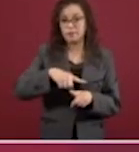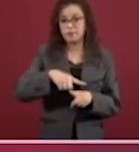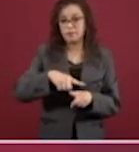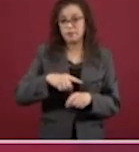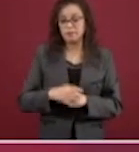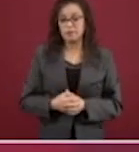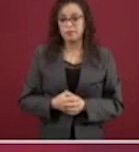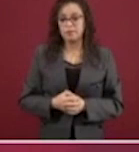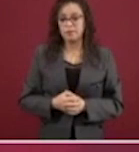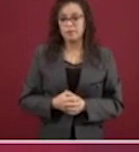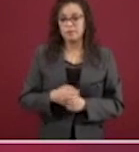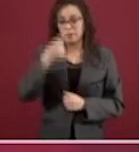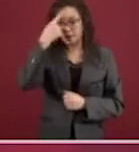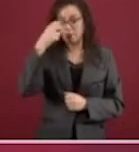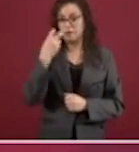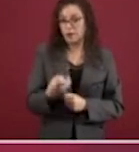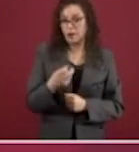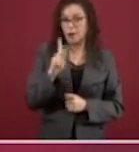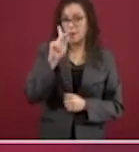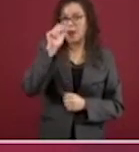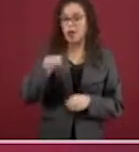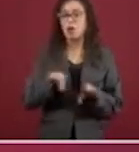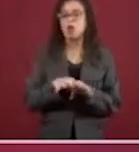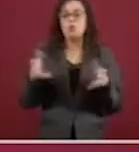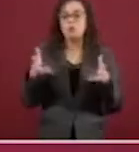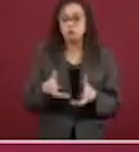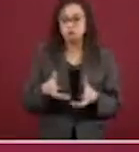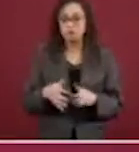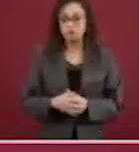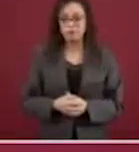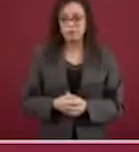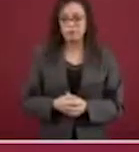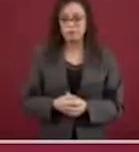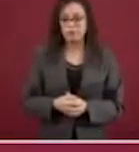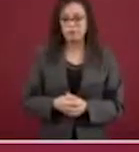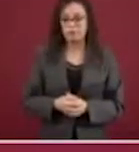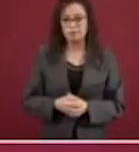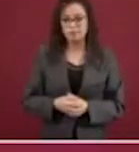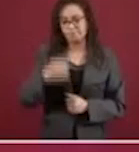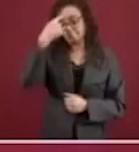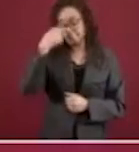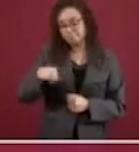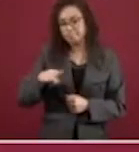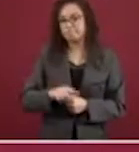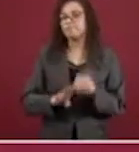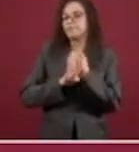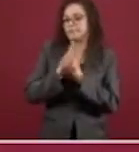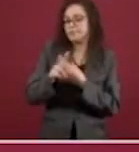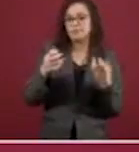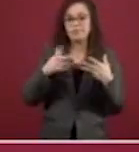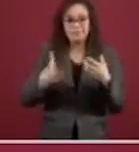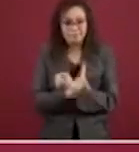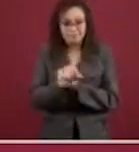con el plan, para que no tengamos dificultades